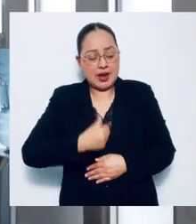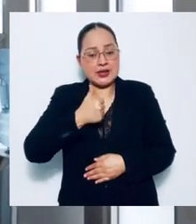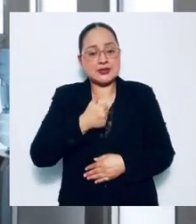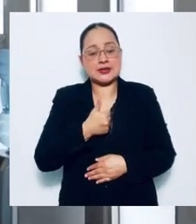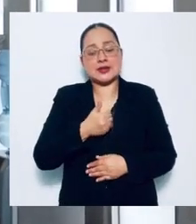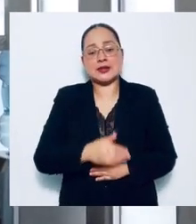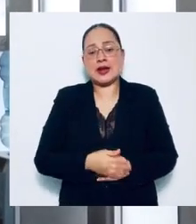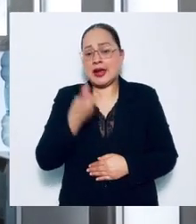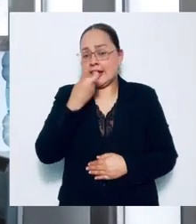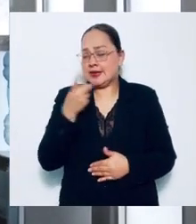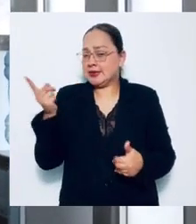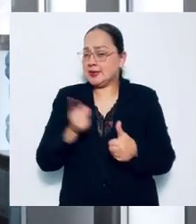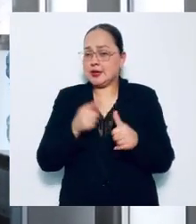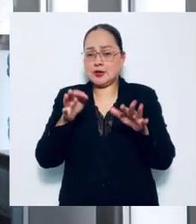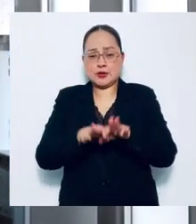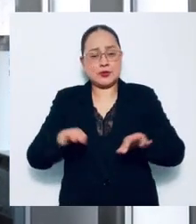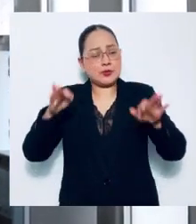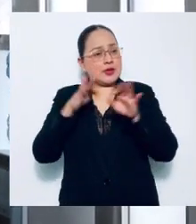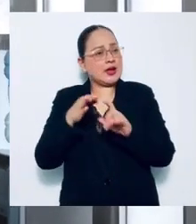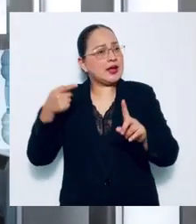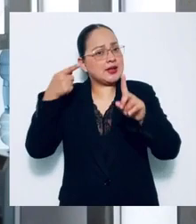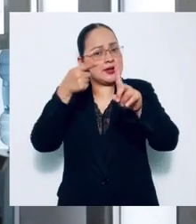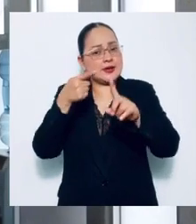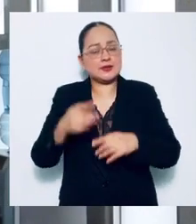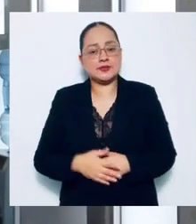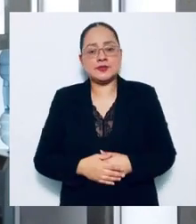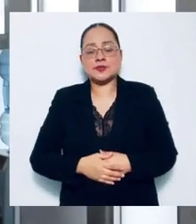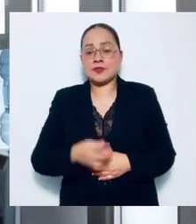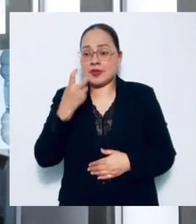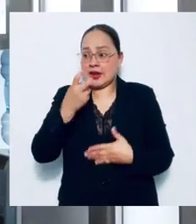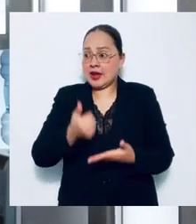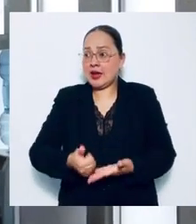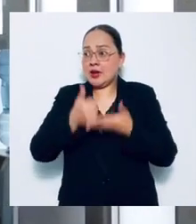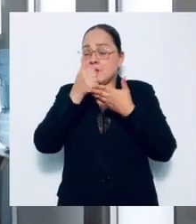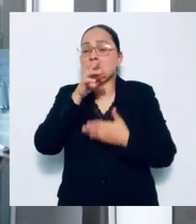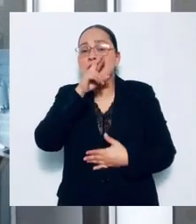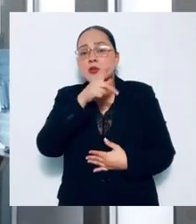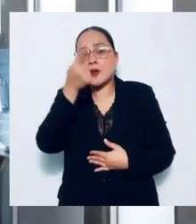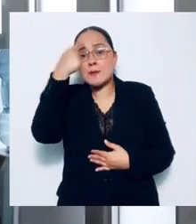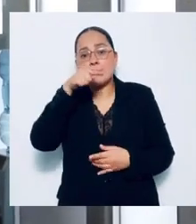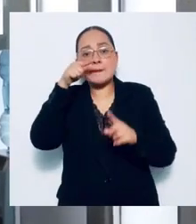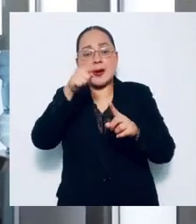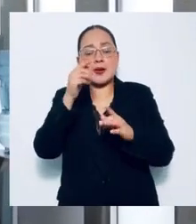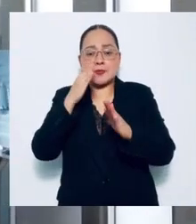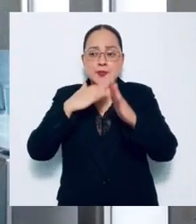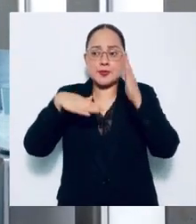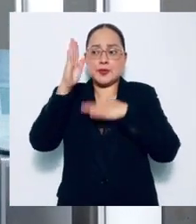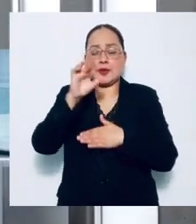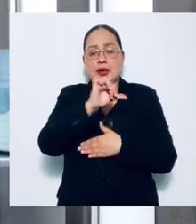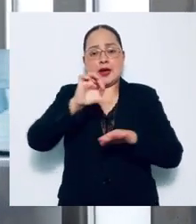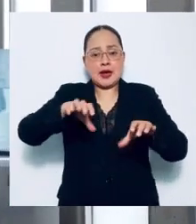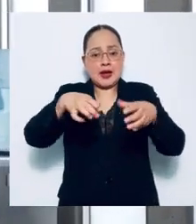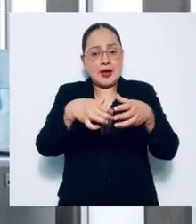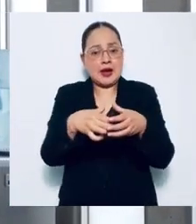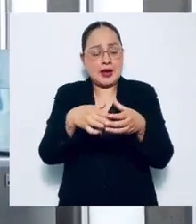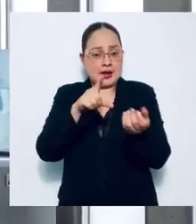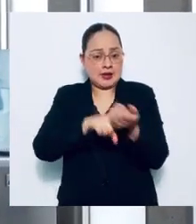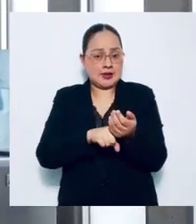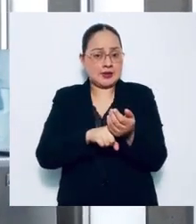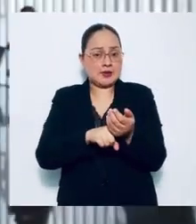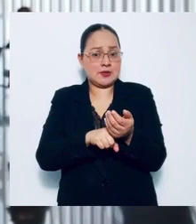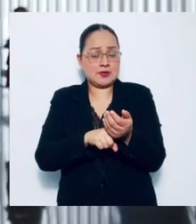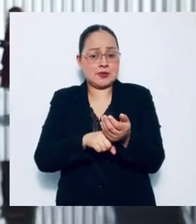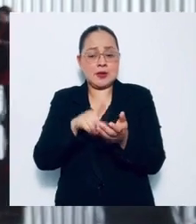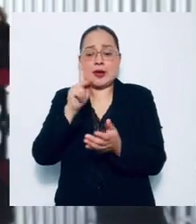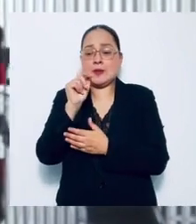fue el principal logro, ser un instrumento más para el desarrollo de